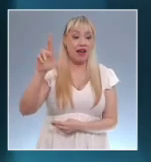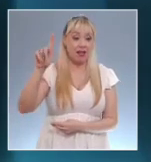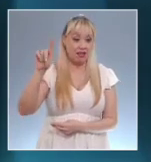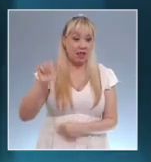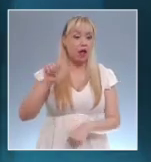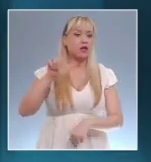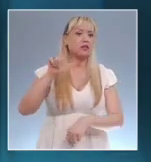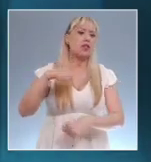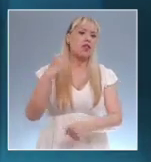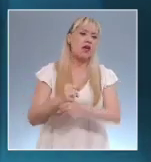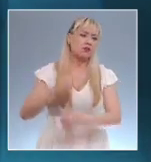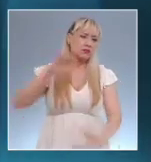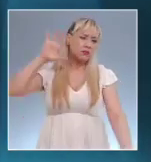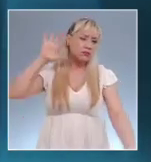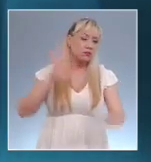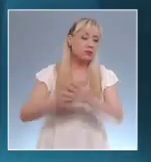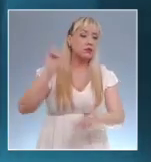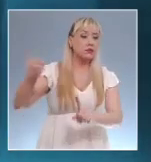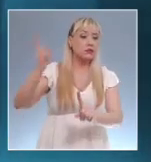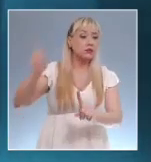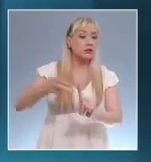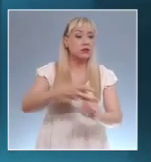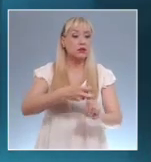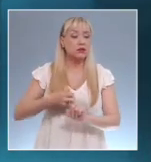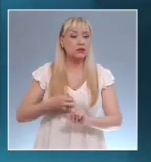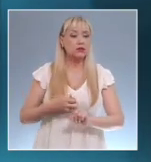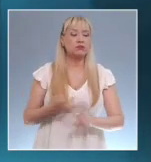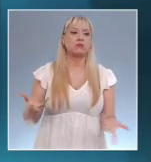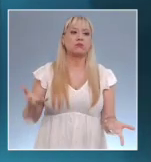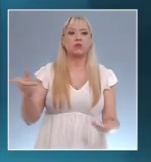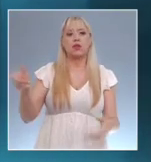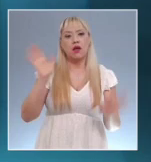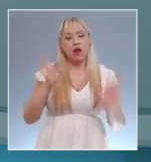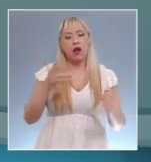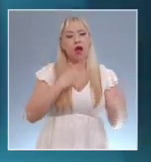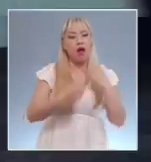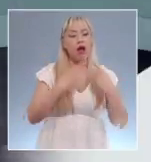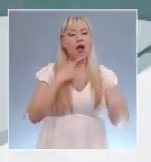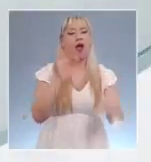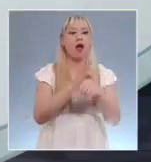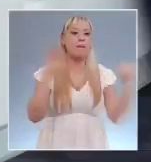casos, vía amparo, ha solicitado el cambio de medida cautelar.